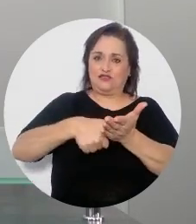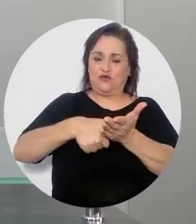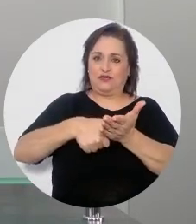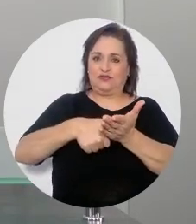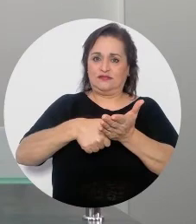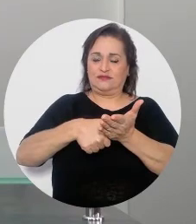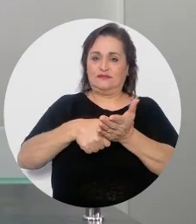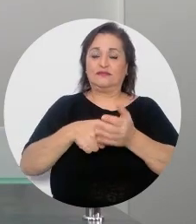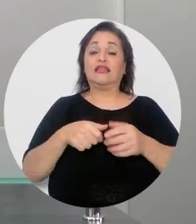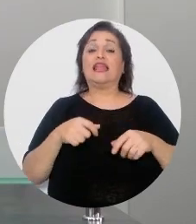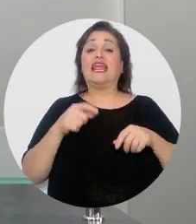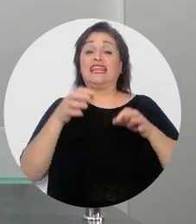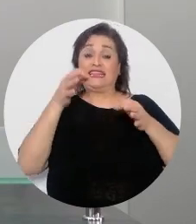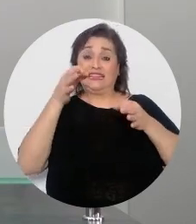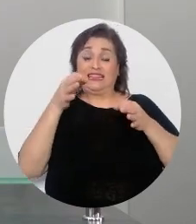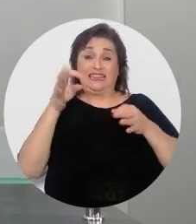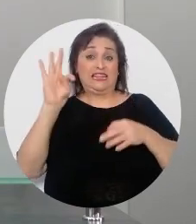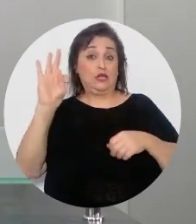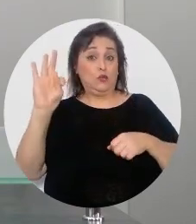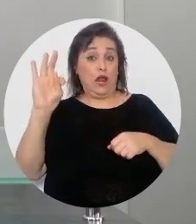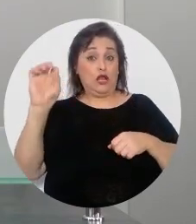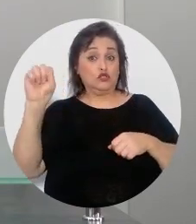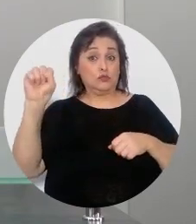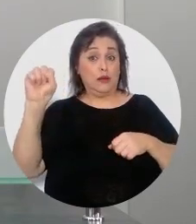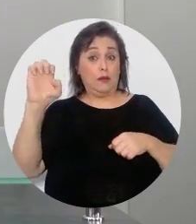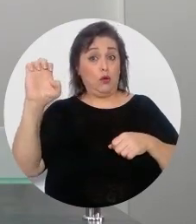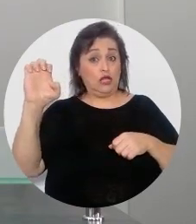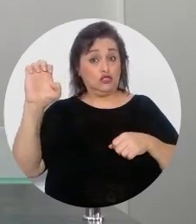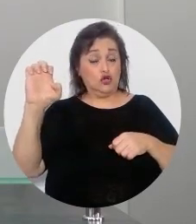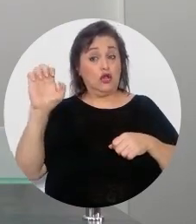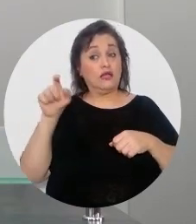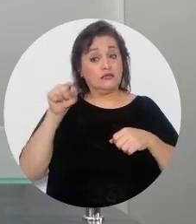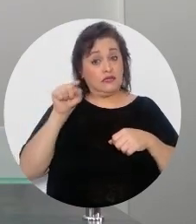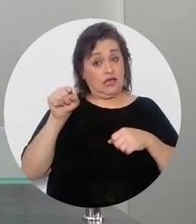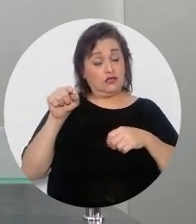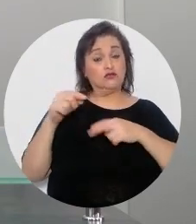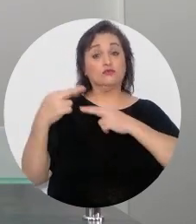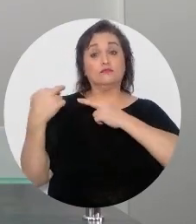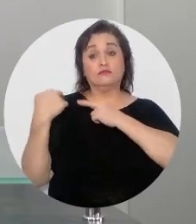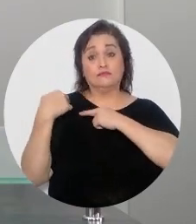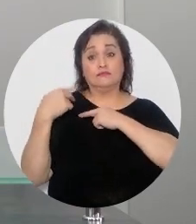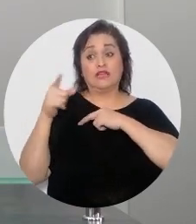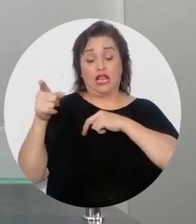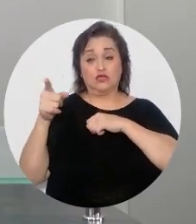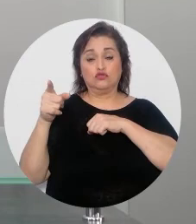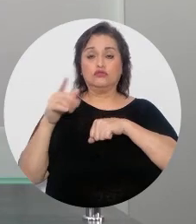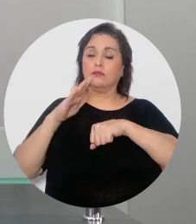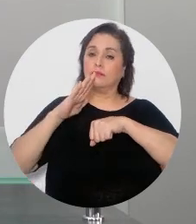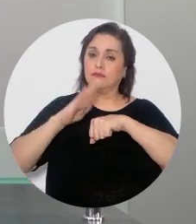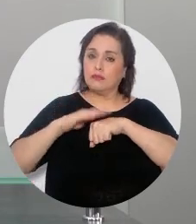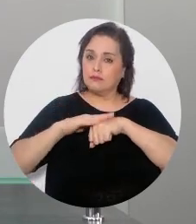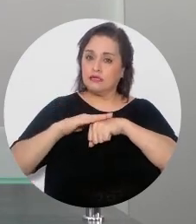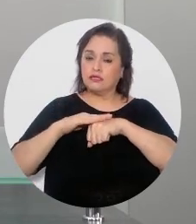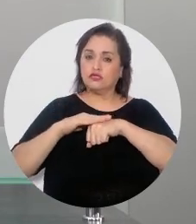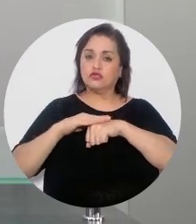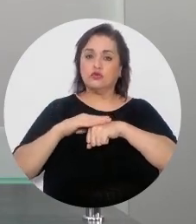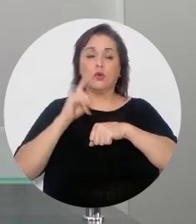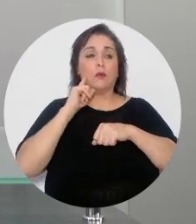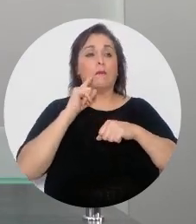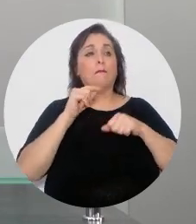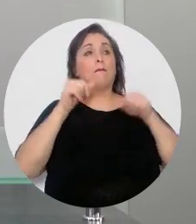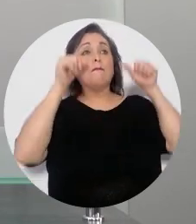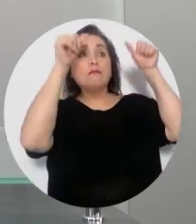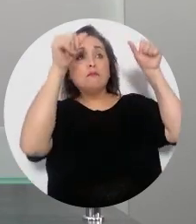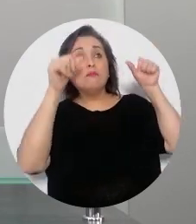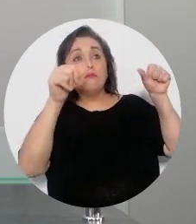Ahora bien, el Tribunal Supremo de Elecciones está